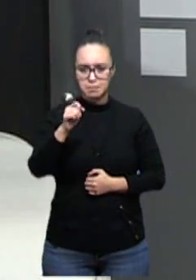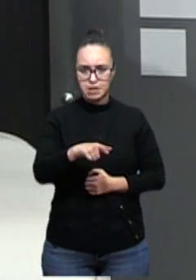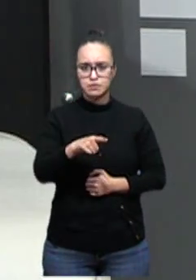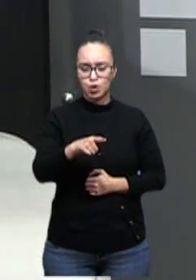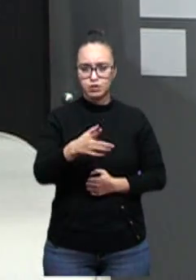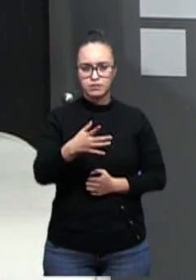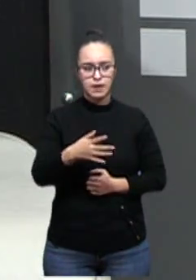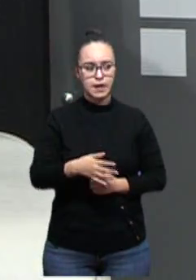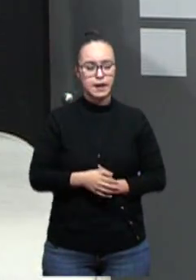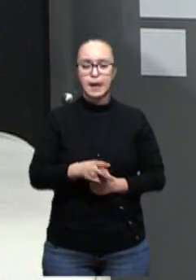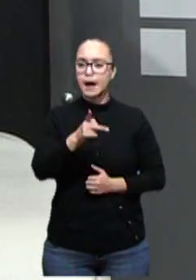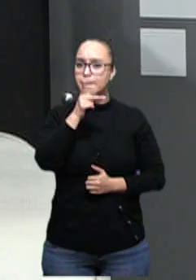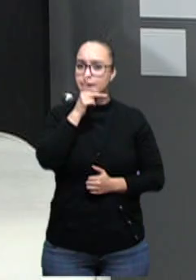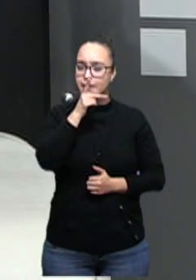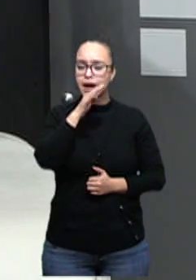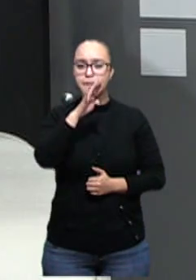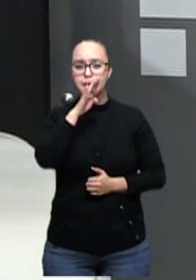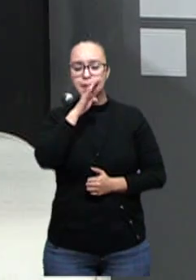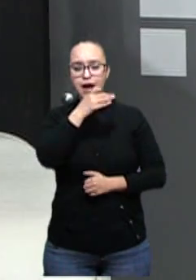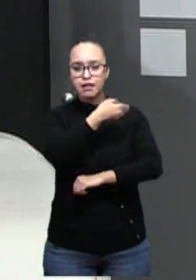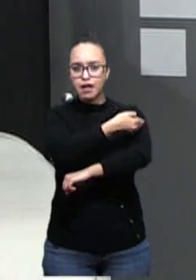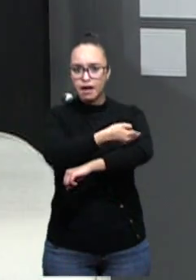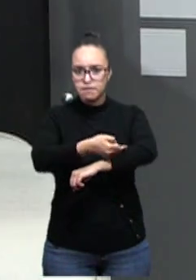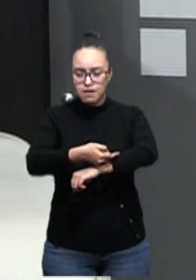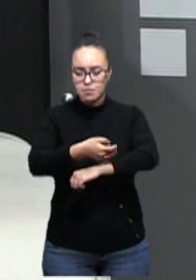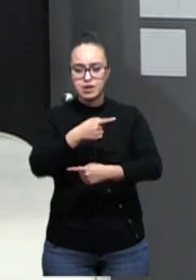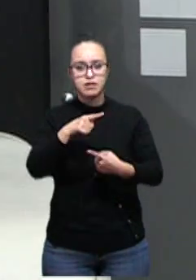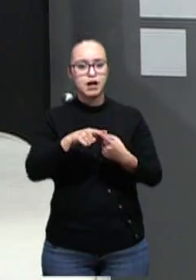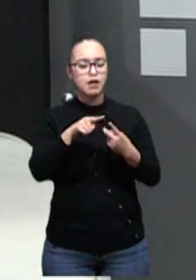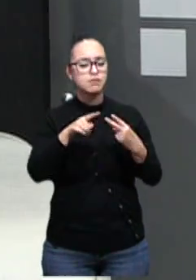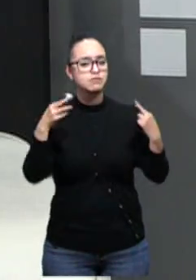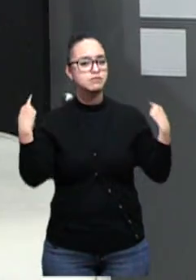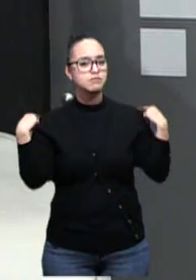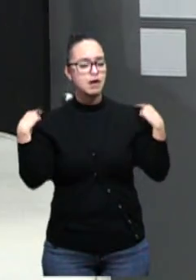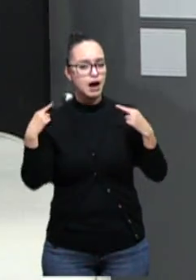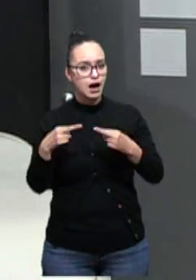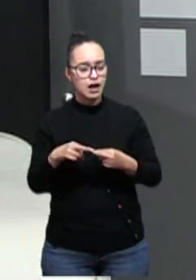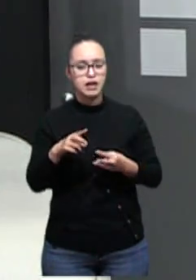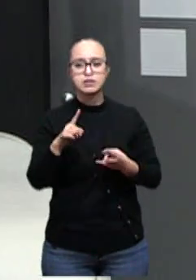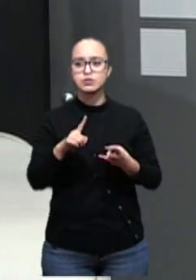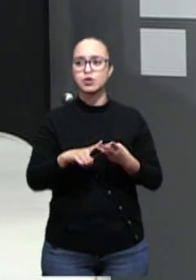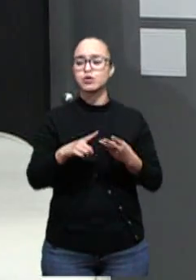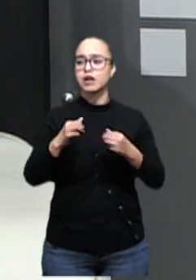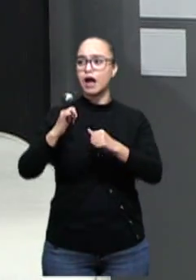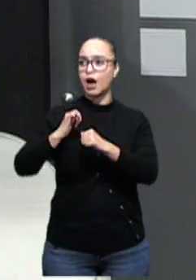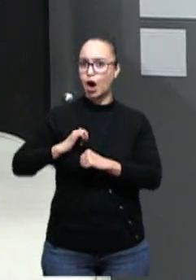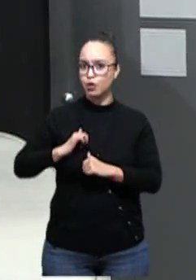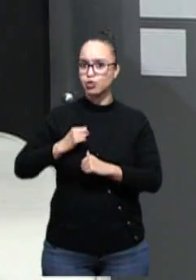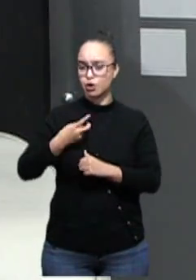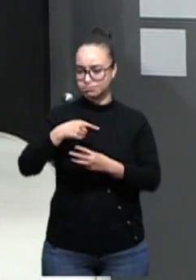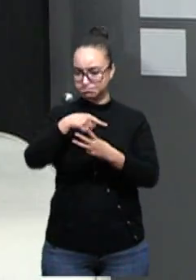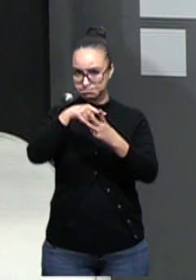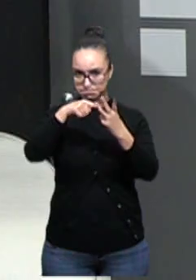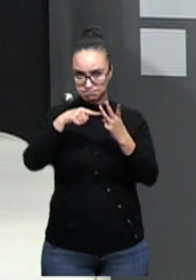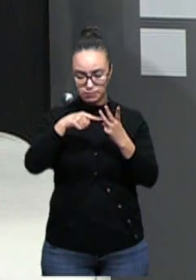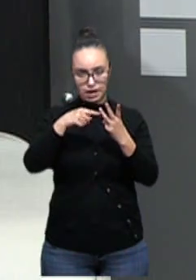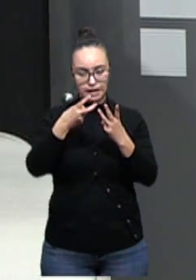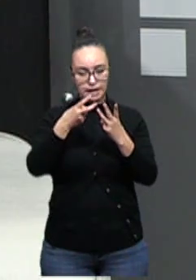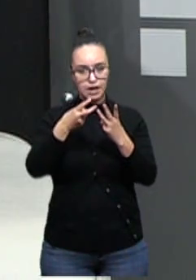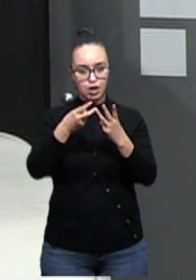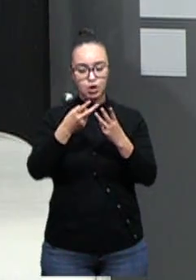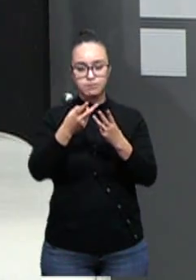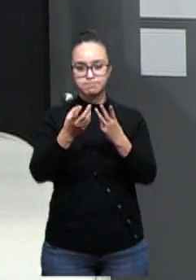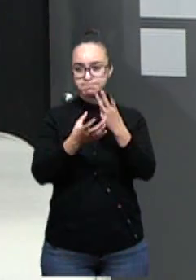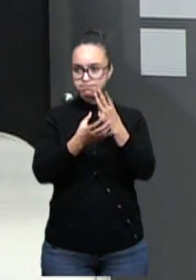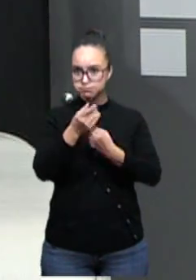educativa, a los padres de familia, a los docentes, a las autoridades. Eso es un programa que ya